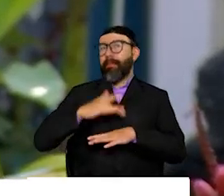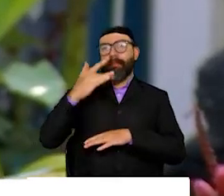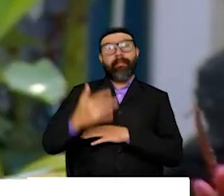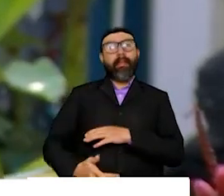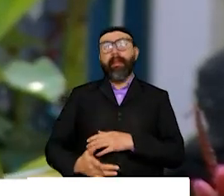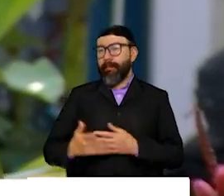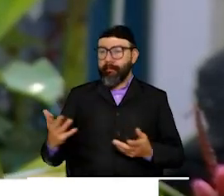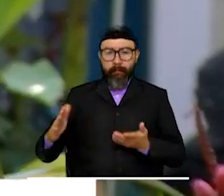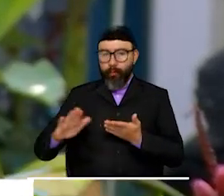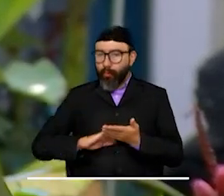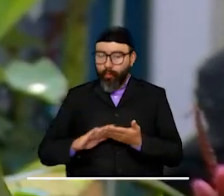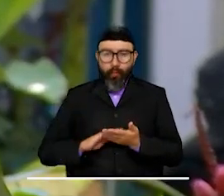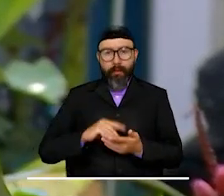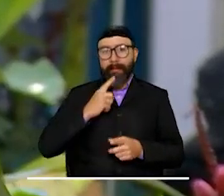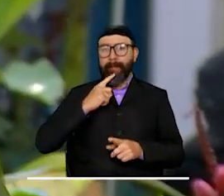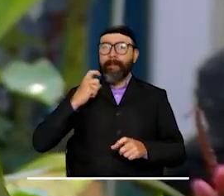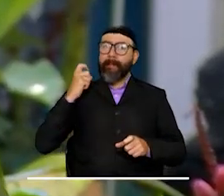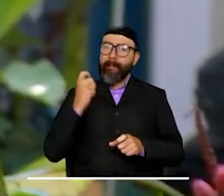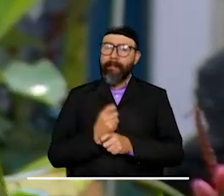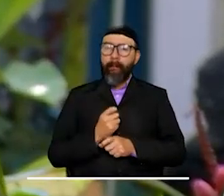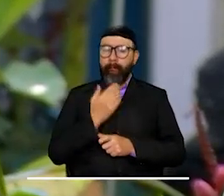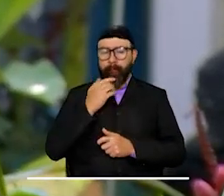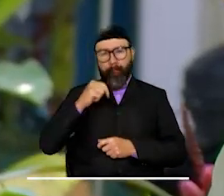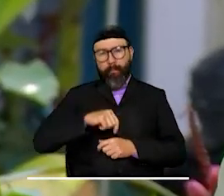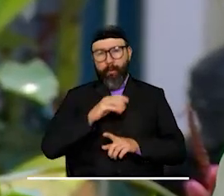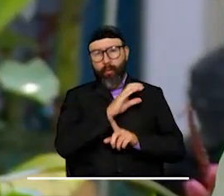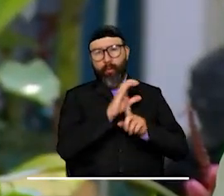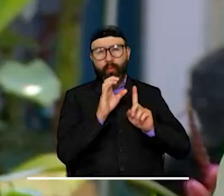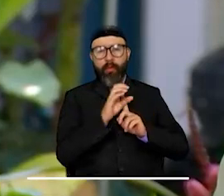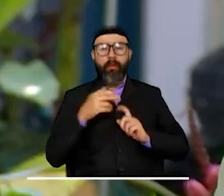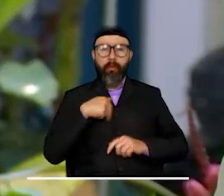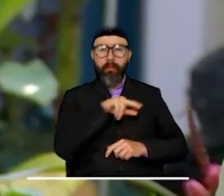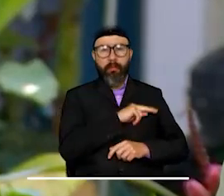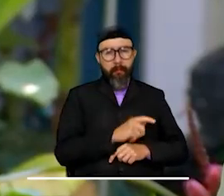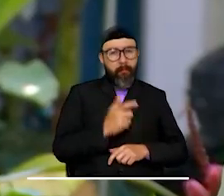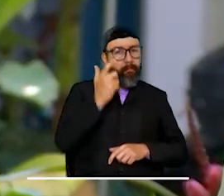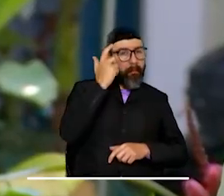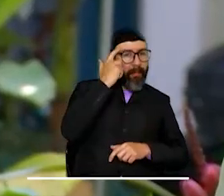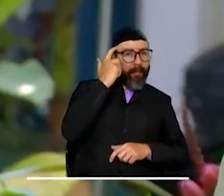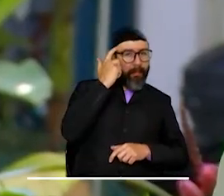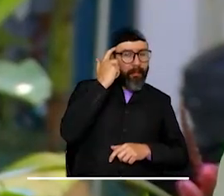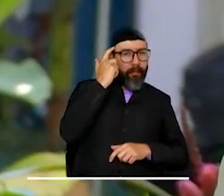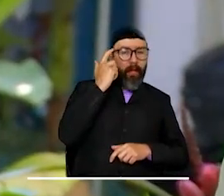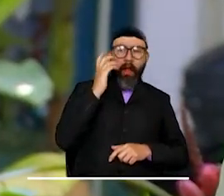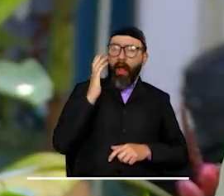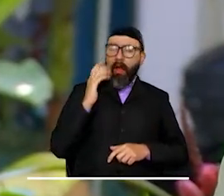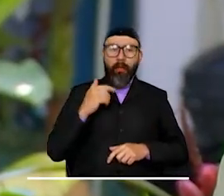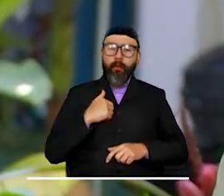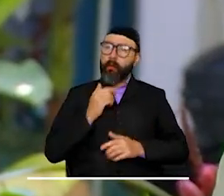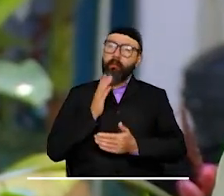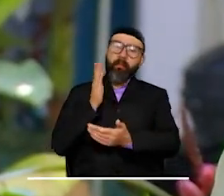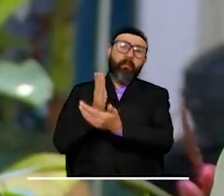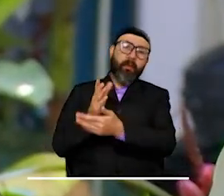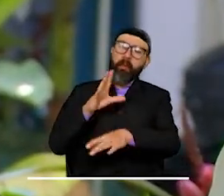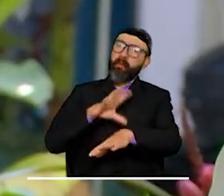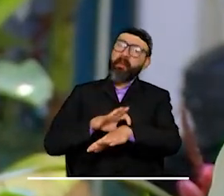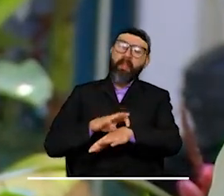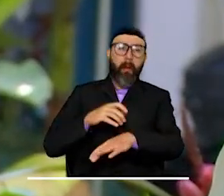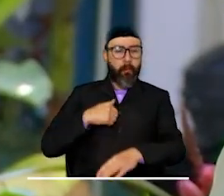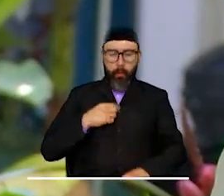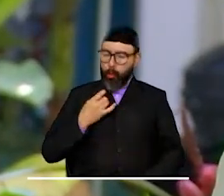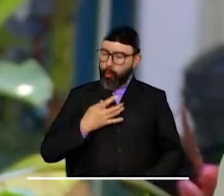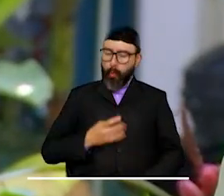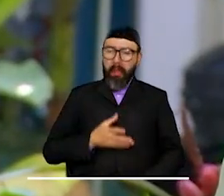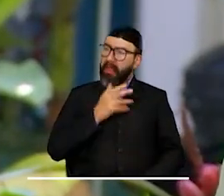que en nuestra cultura nosotros tenemos la mentalidad de es que yo no voy al médico porque a mí no me duele